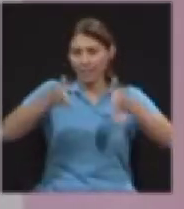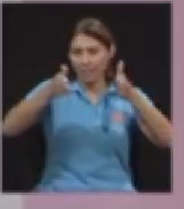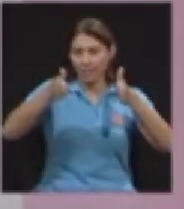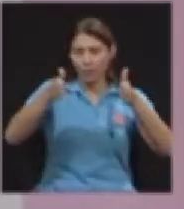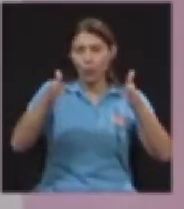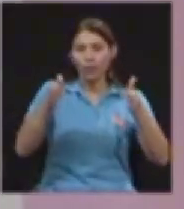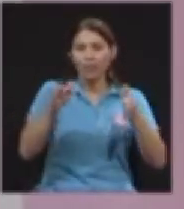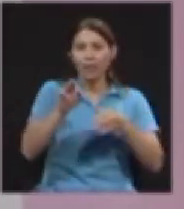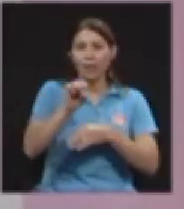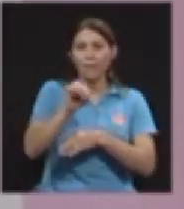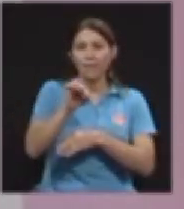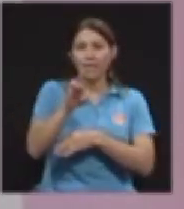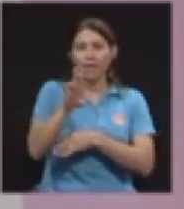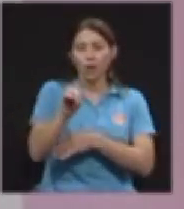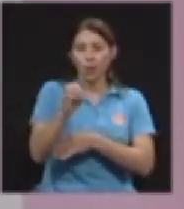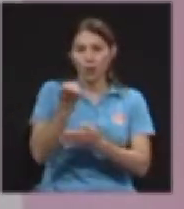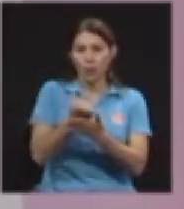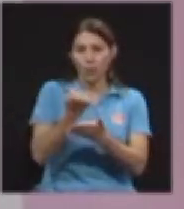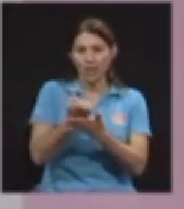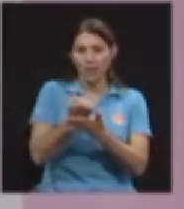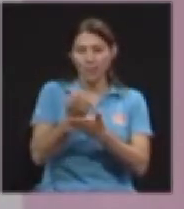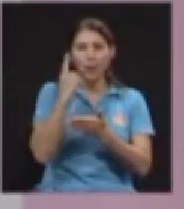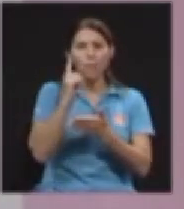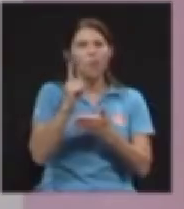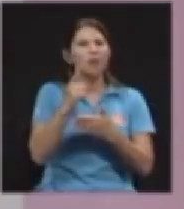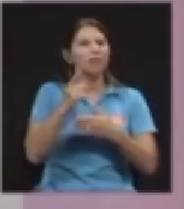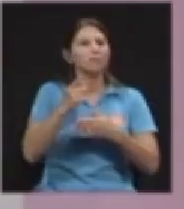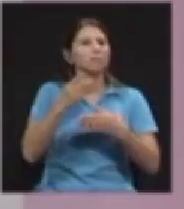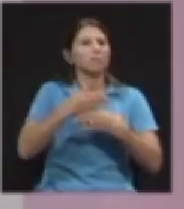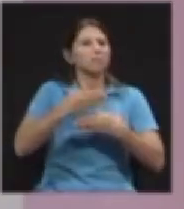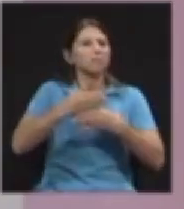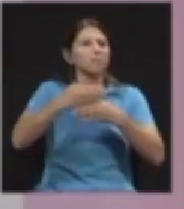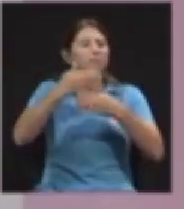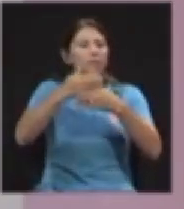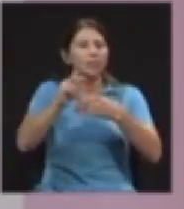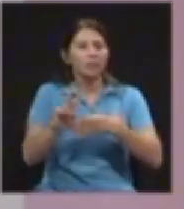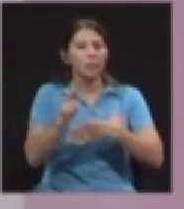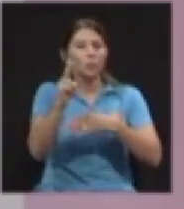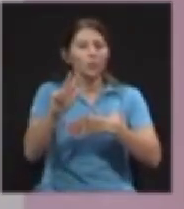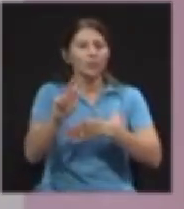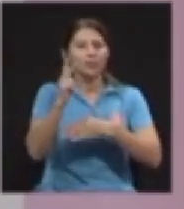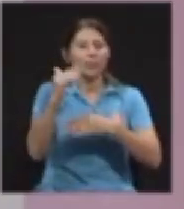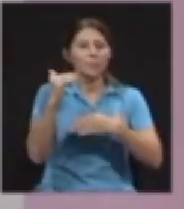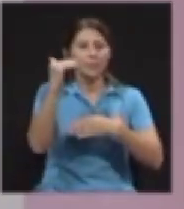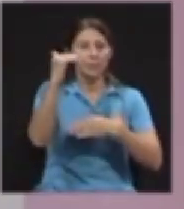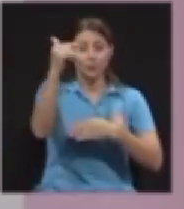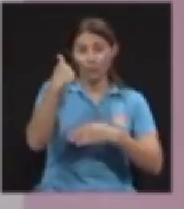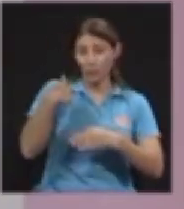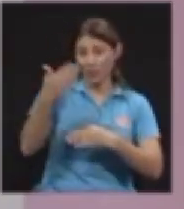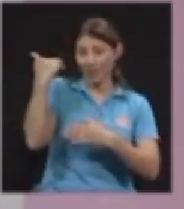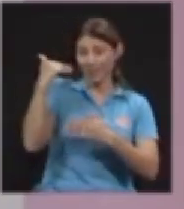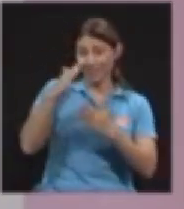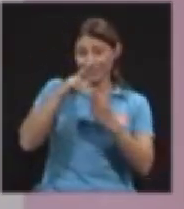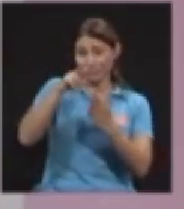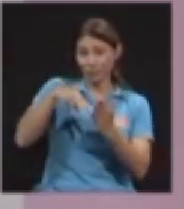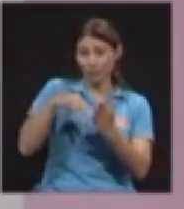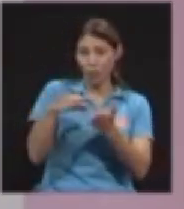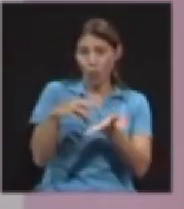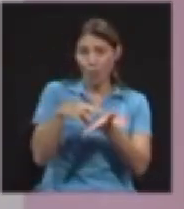otro día leía yo un libro, un comentario de que uno de los principales libros en organización industrial es el